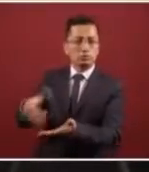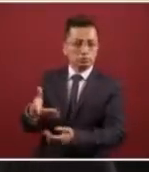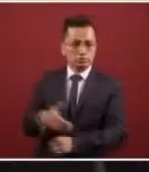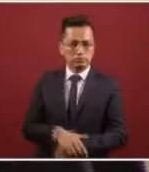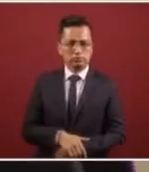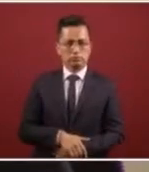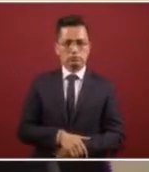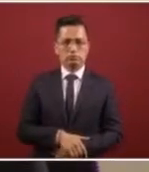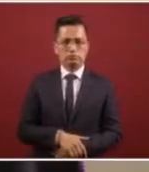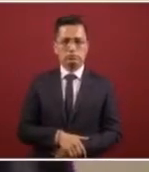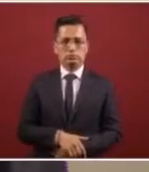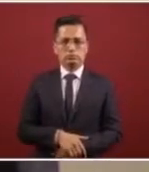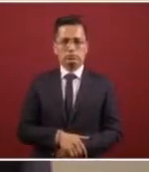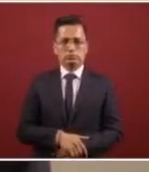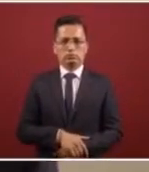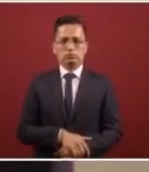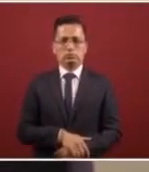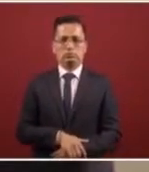muy